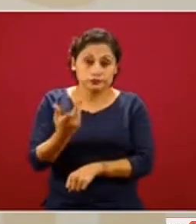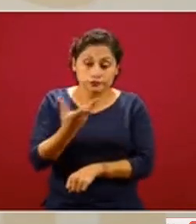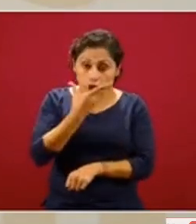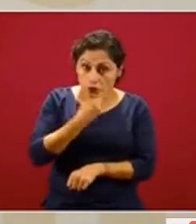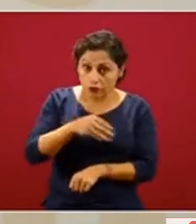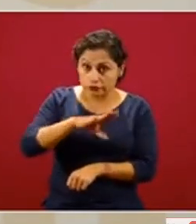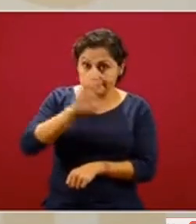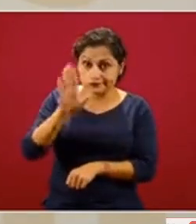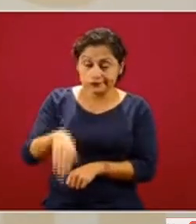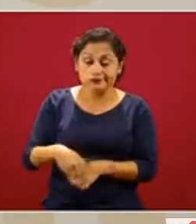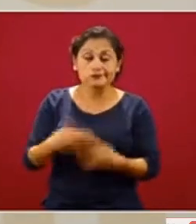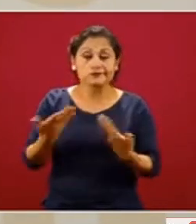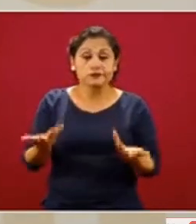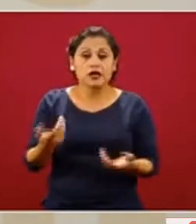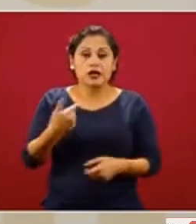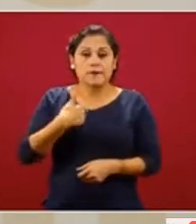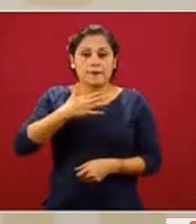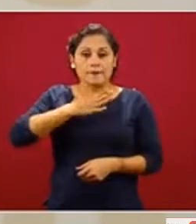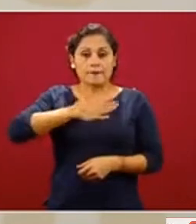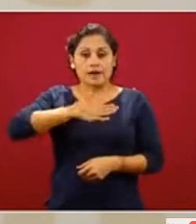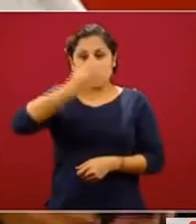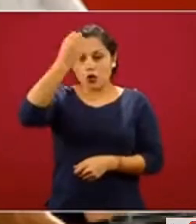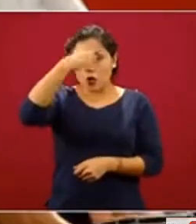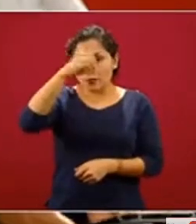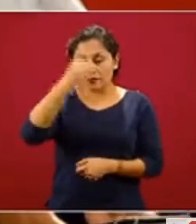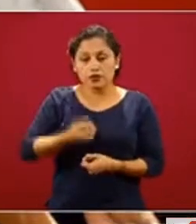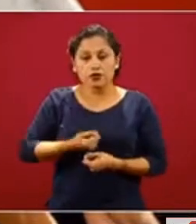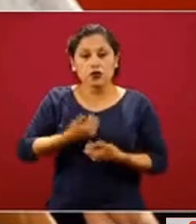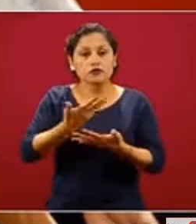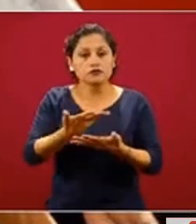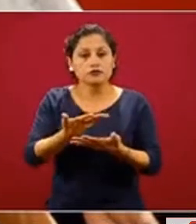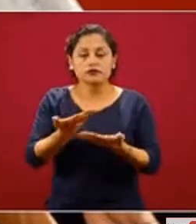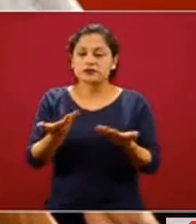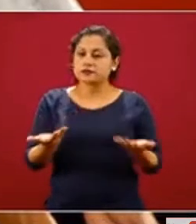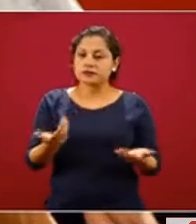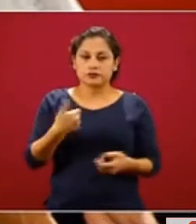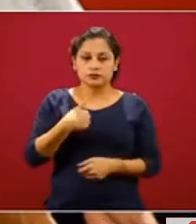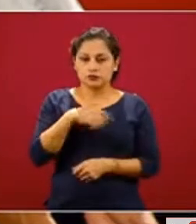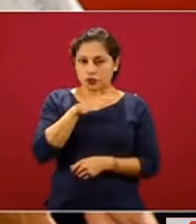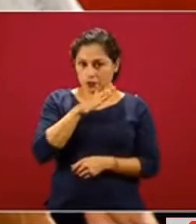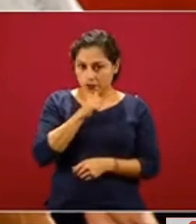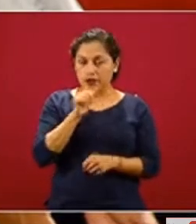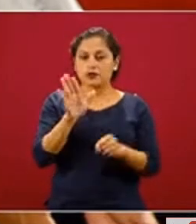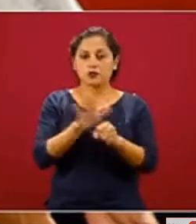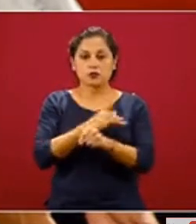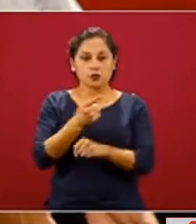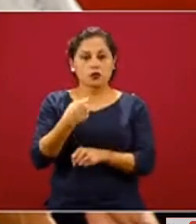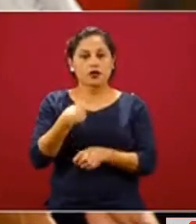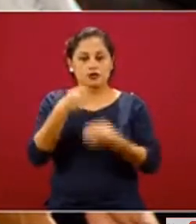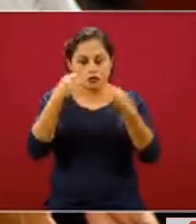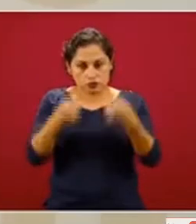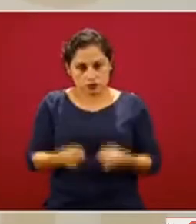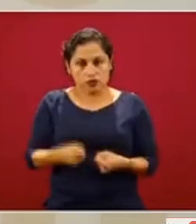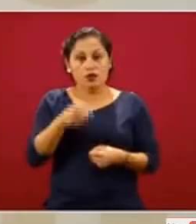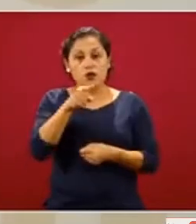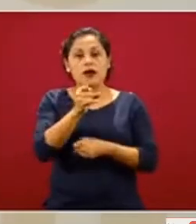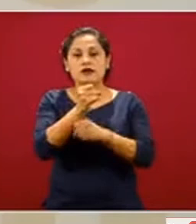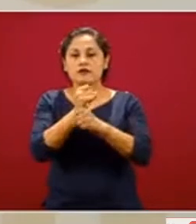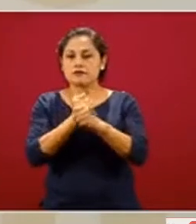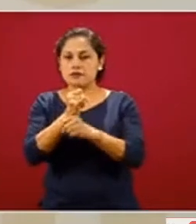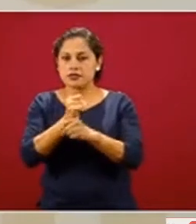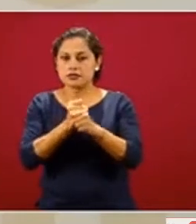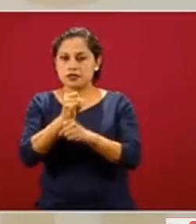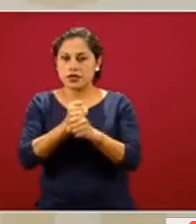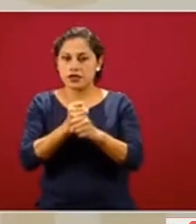no quisiera emitir opinión alguna, dado que estoy seguro estará sujeto a una investigación interna en la corporación